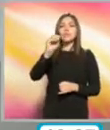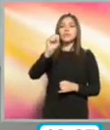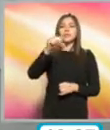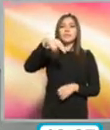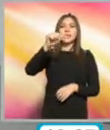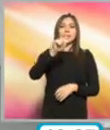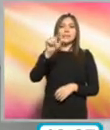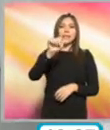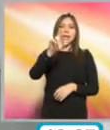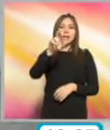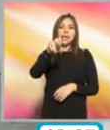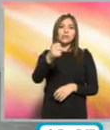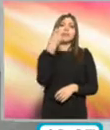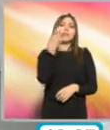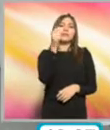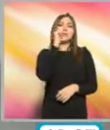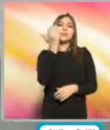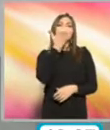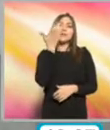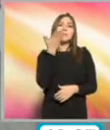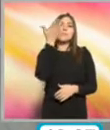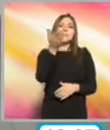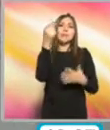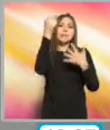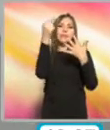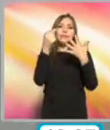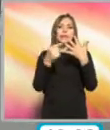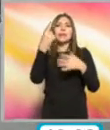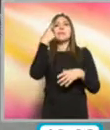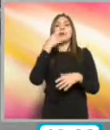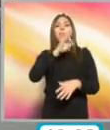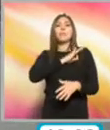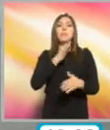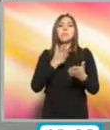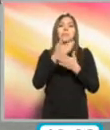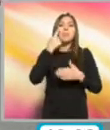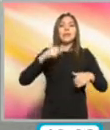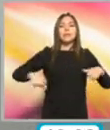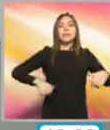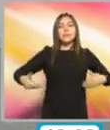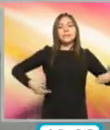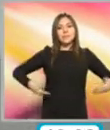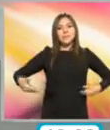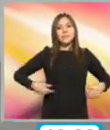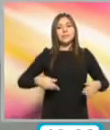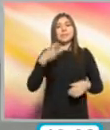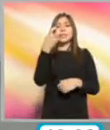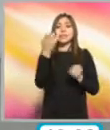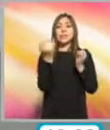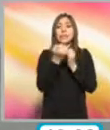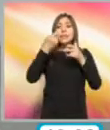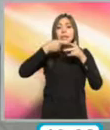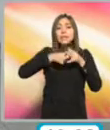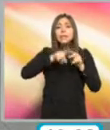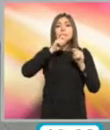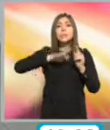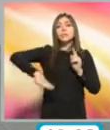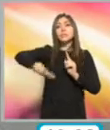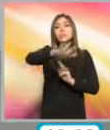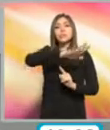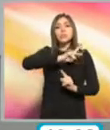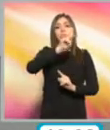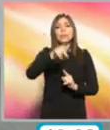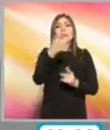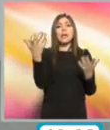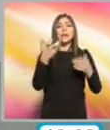pero esos son los requisitos y por supuesto todo emana del mismo pueblo, porque es una tradición que organiza